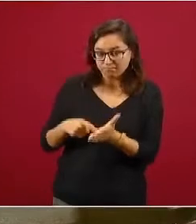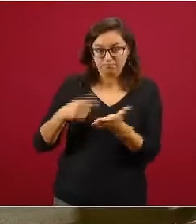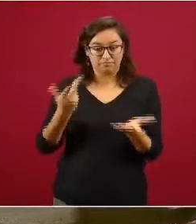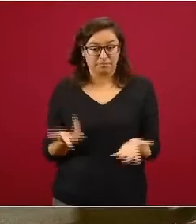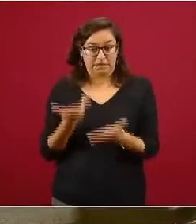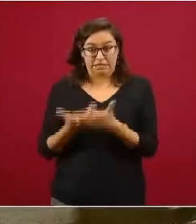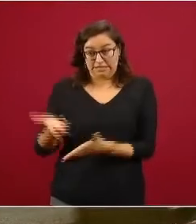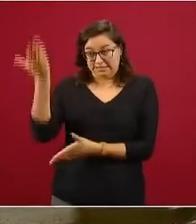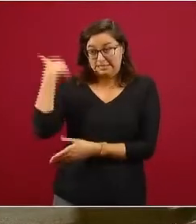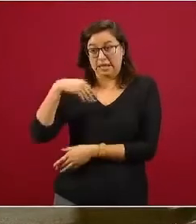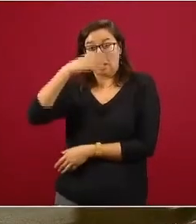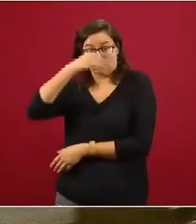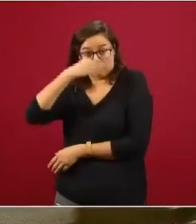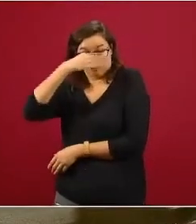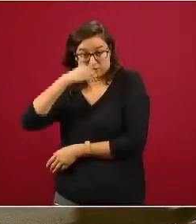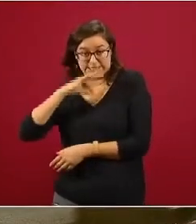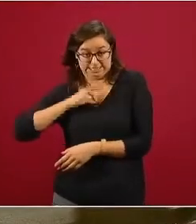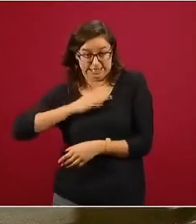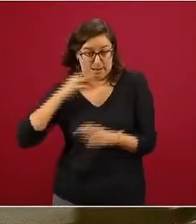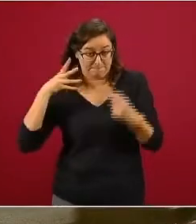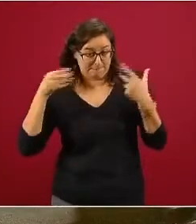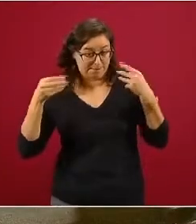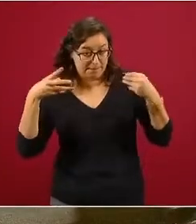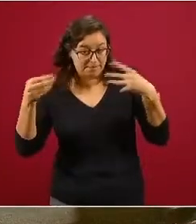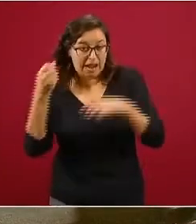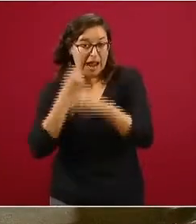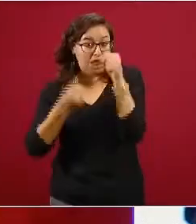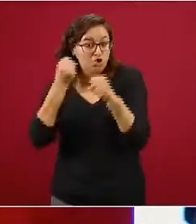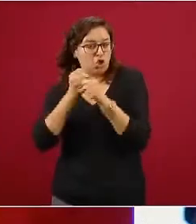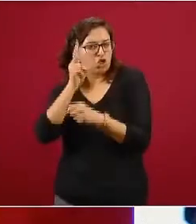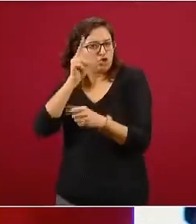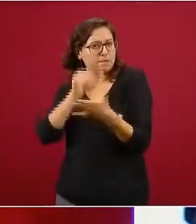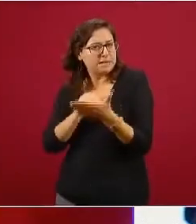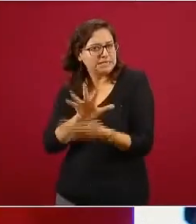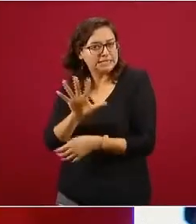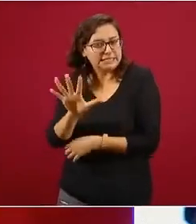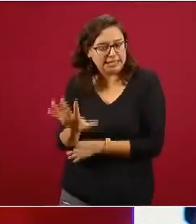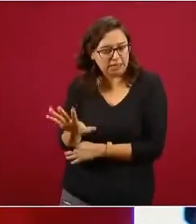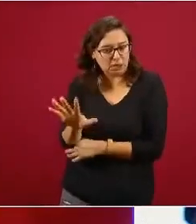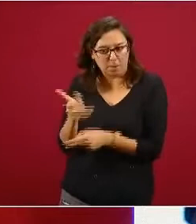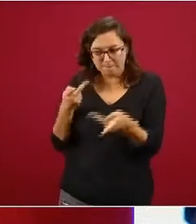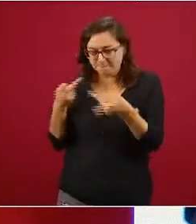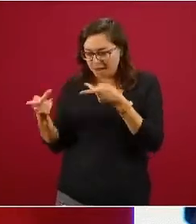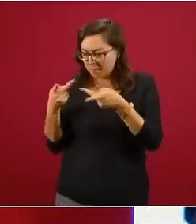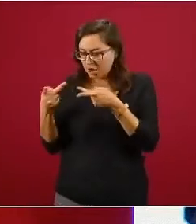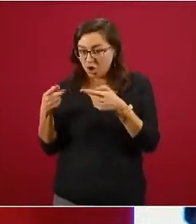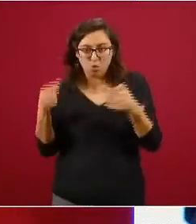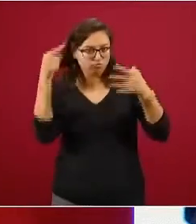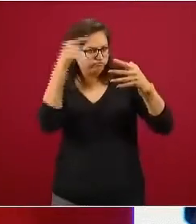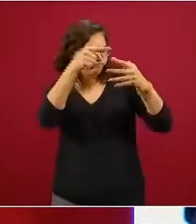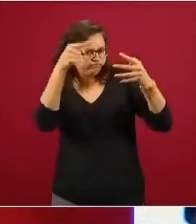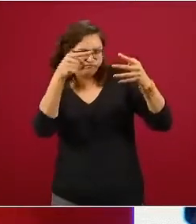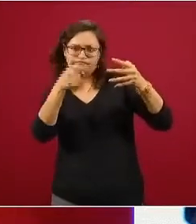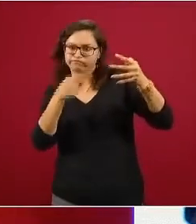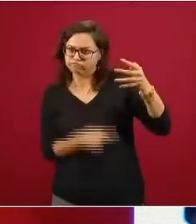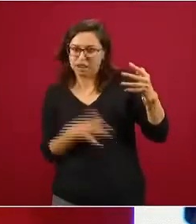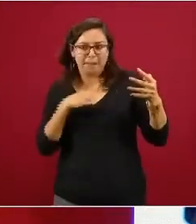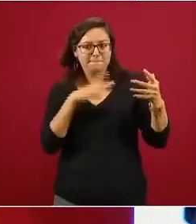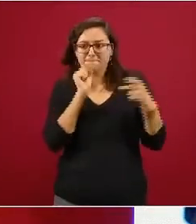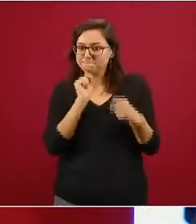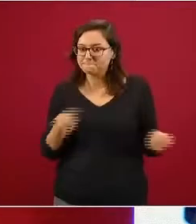de influenza, que era el modelo de trabajo del 2005, los objetivos son esos exactamente.